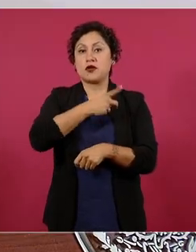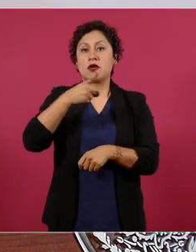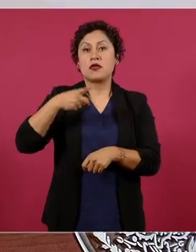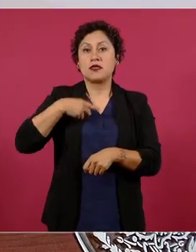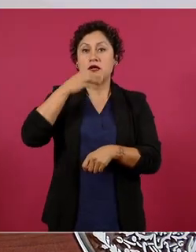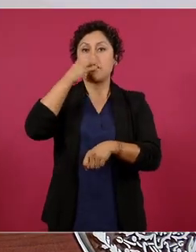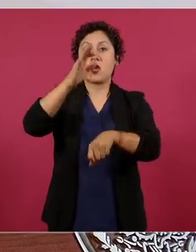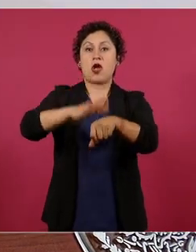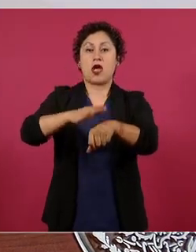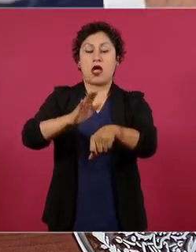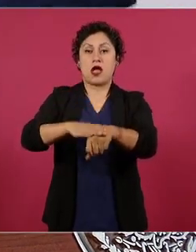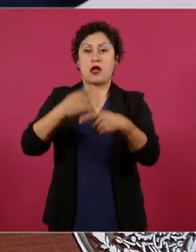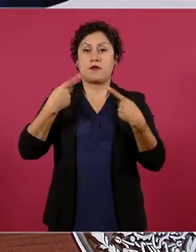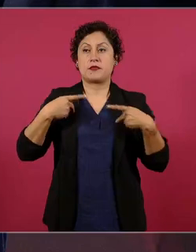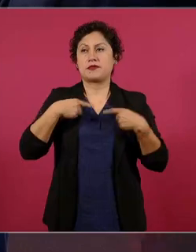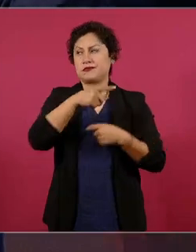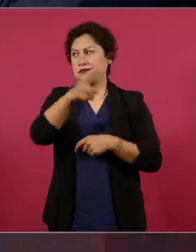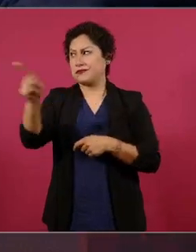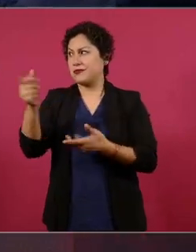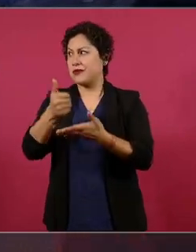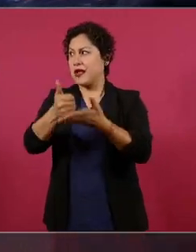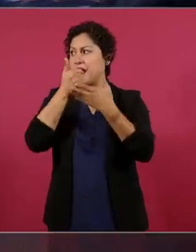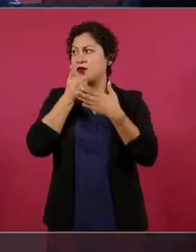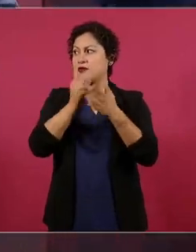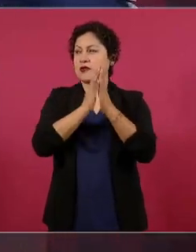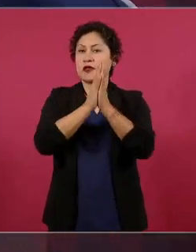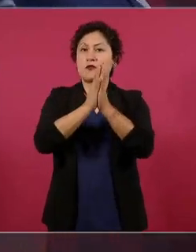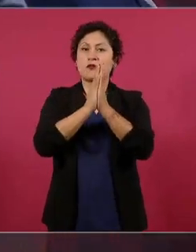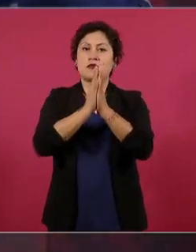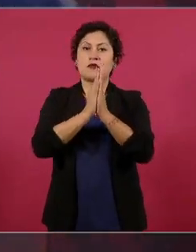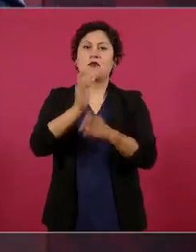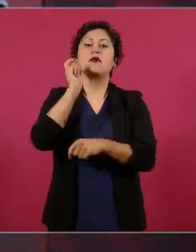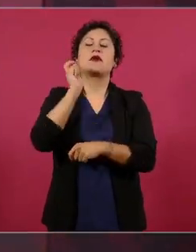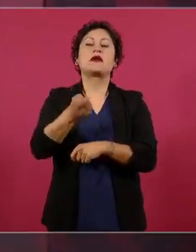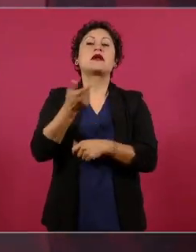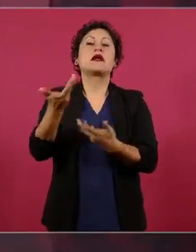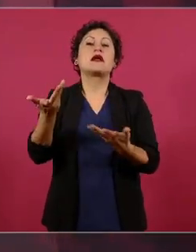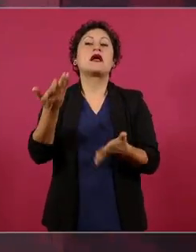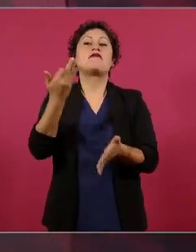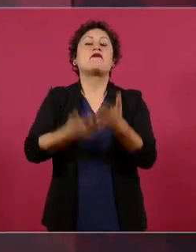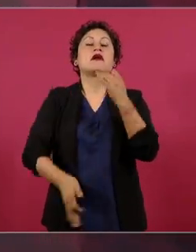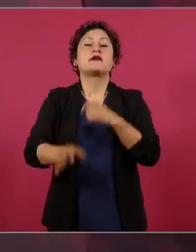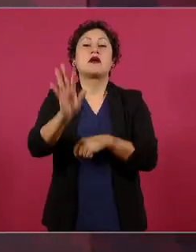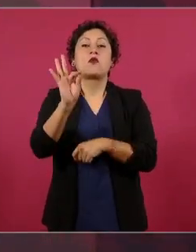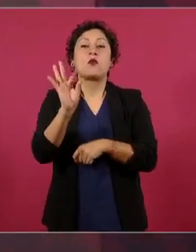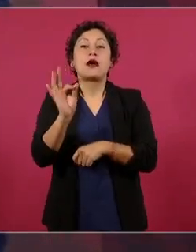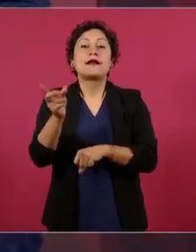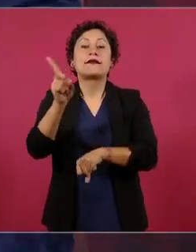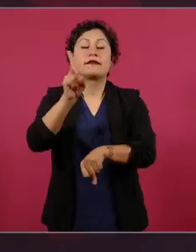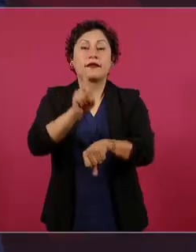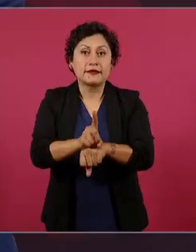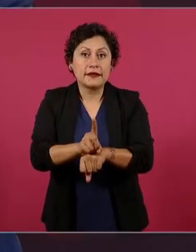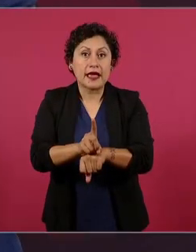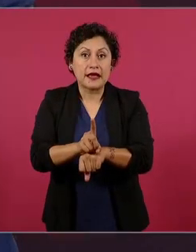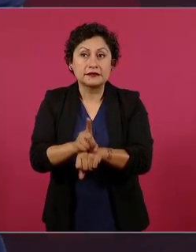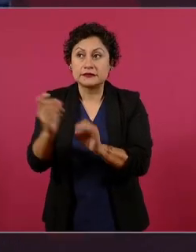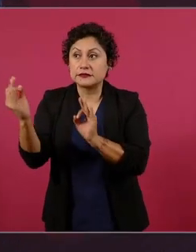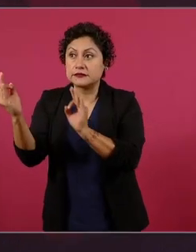nos ayuden, entre otras cosas, porque ya nos faltan 40 días y yo quiero entregar esa carretera